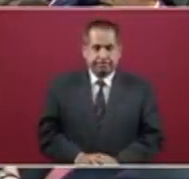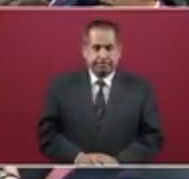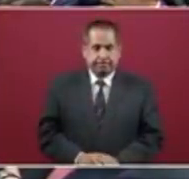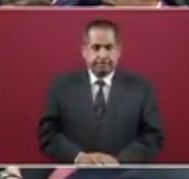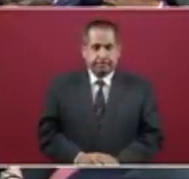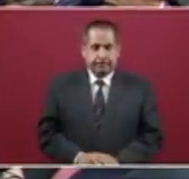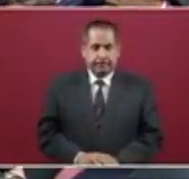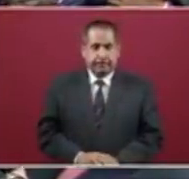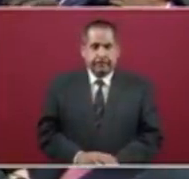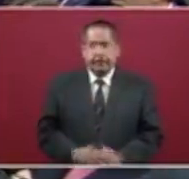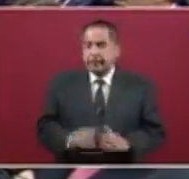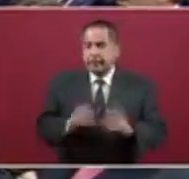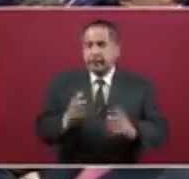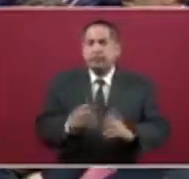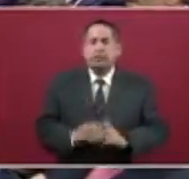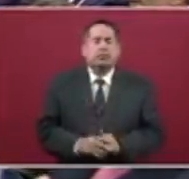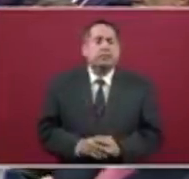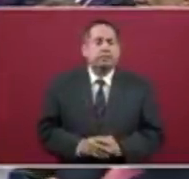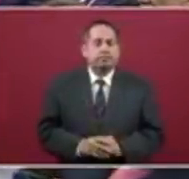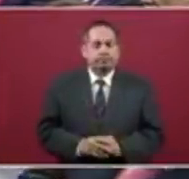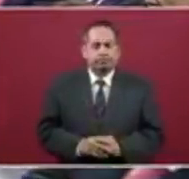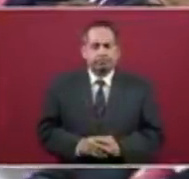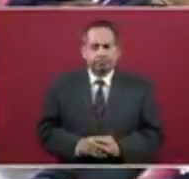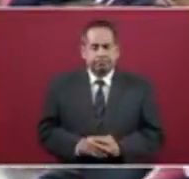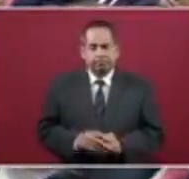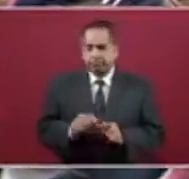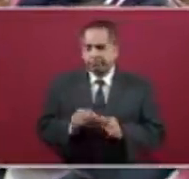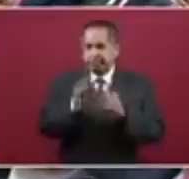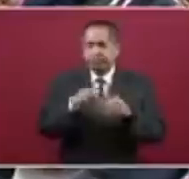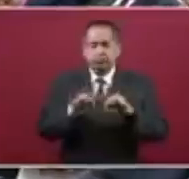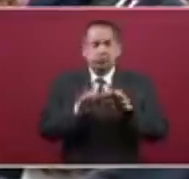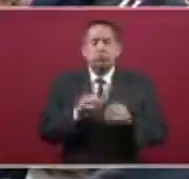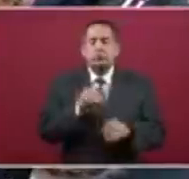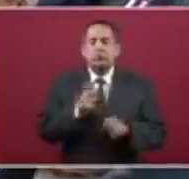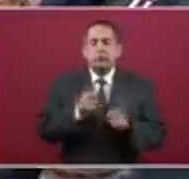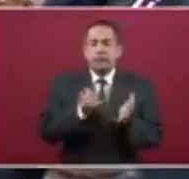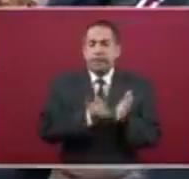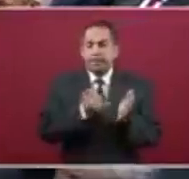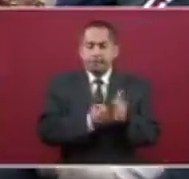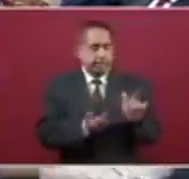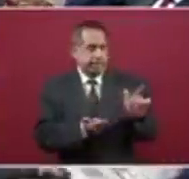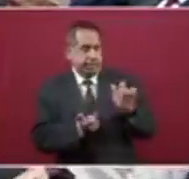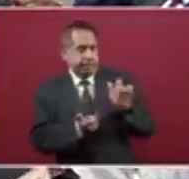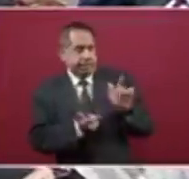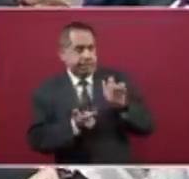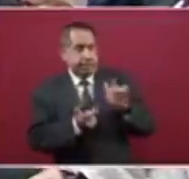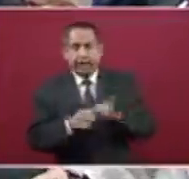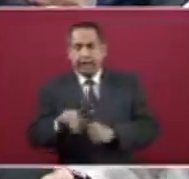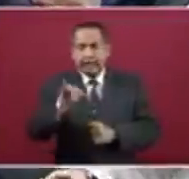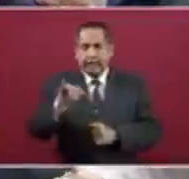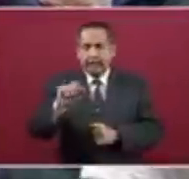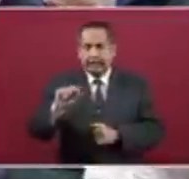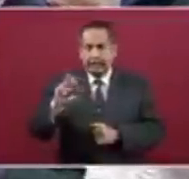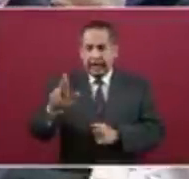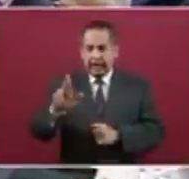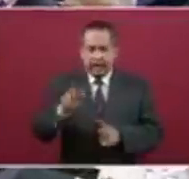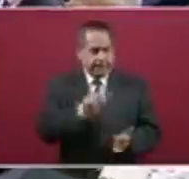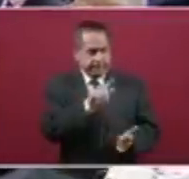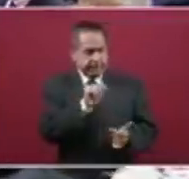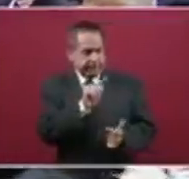en particular destacan la recaudación del impuesto sobre la renta